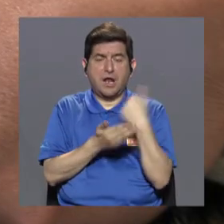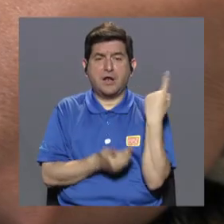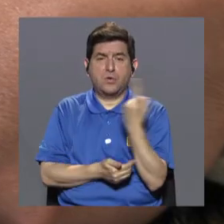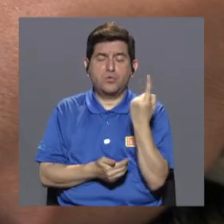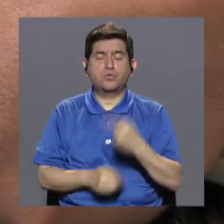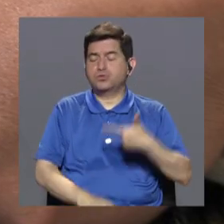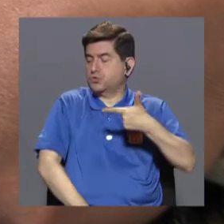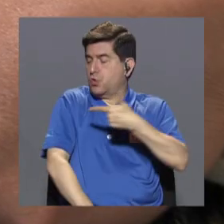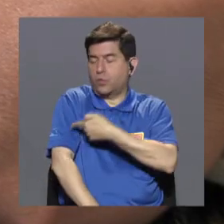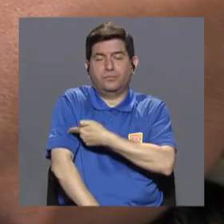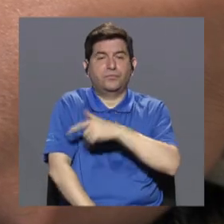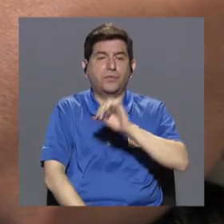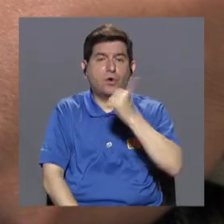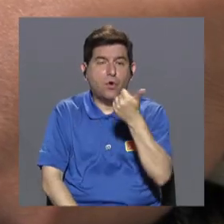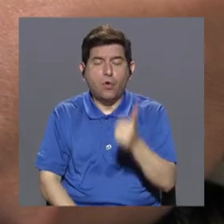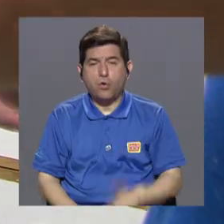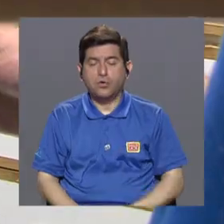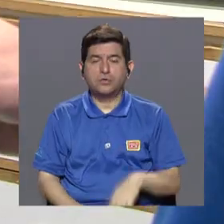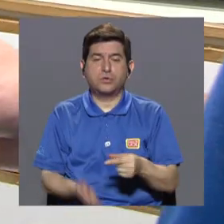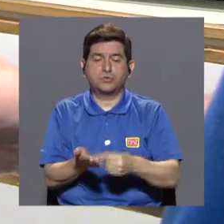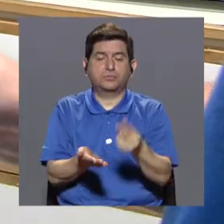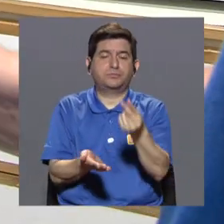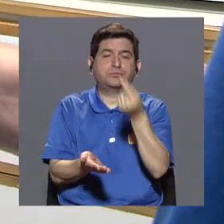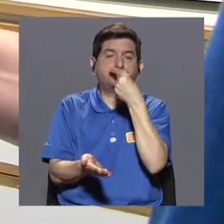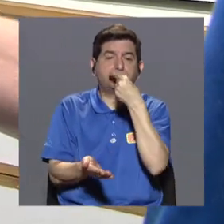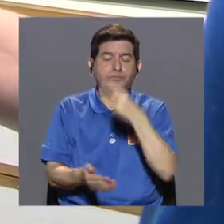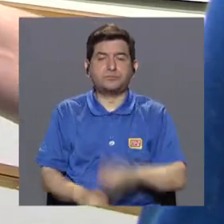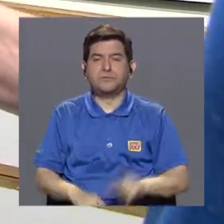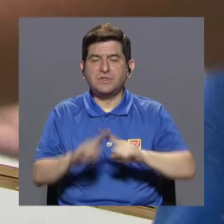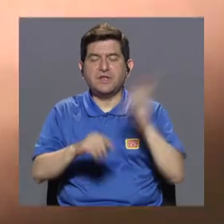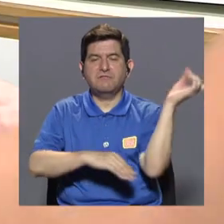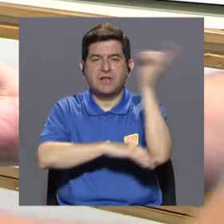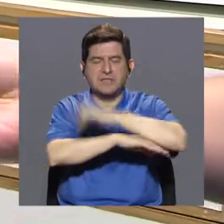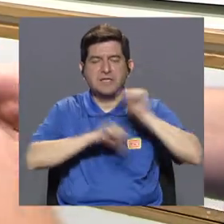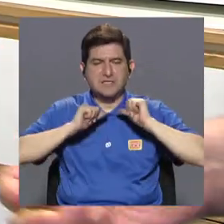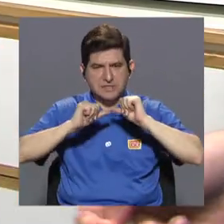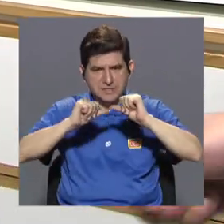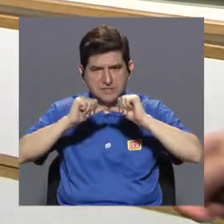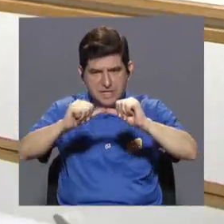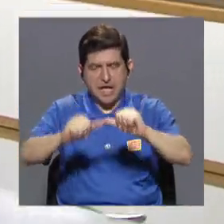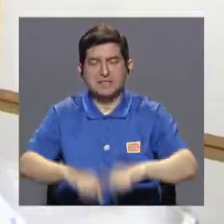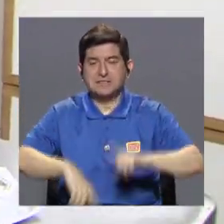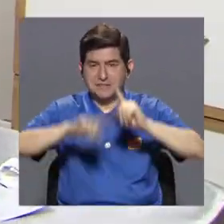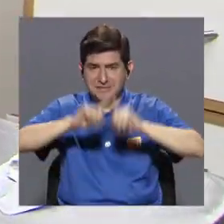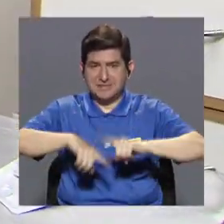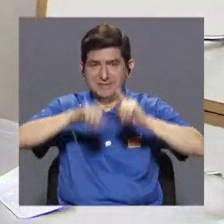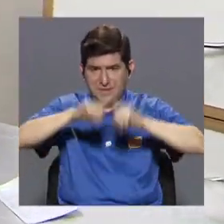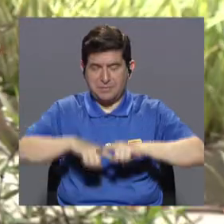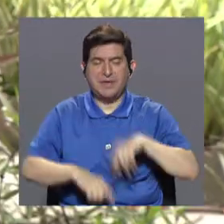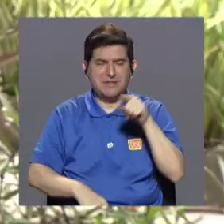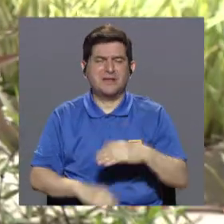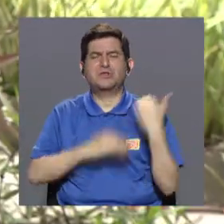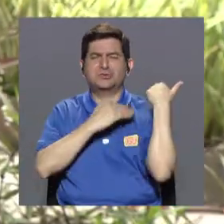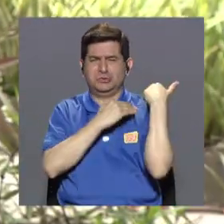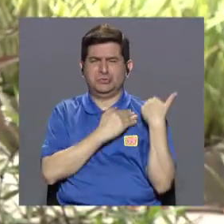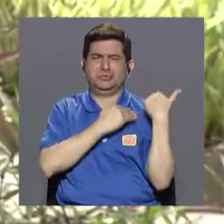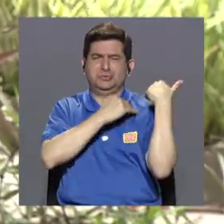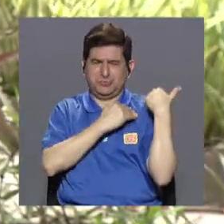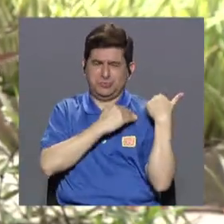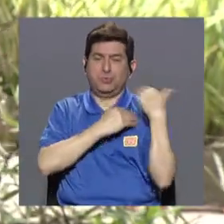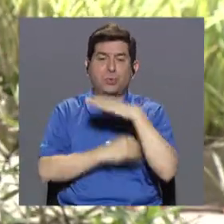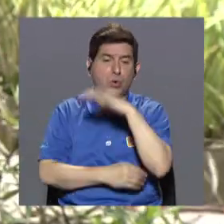Algunos solo se pueden inyectar y otros les damos en tabletas varios días seguidos, ¿verdad? Porque depende del parásito, son muy